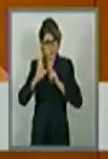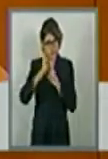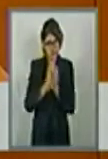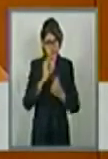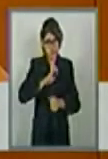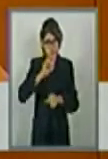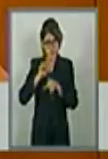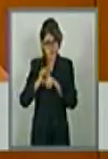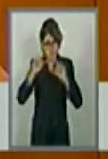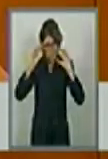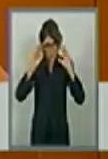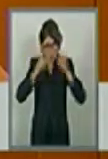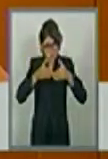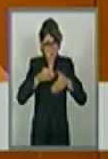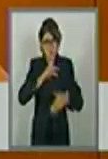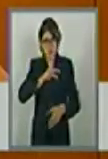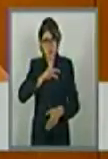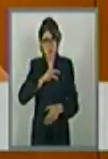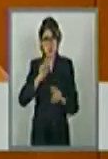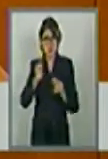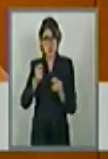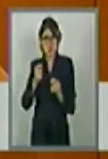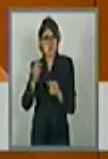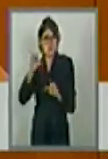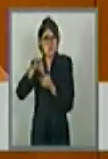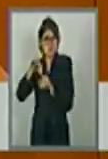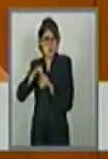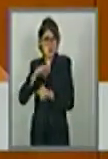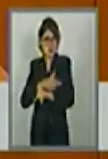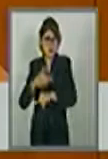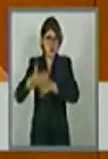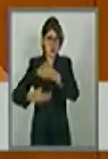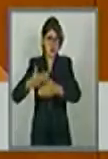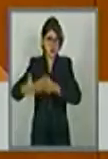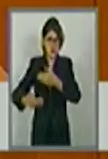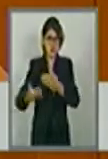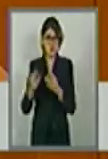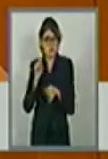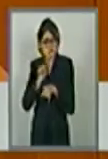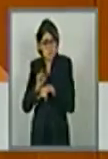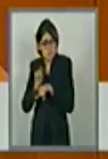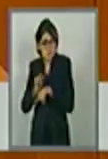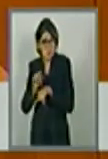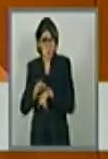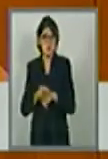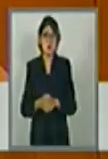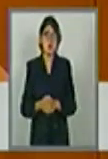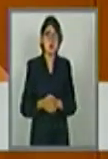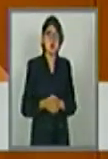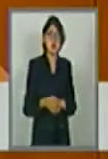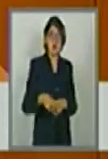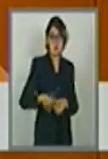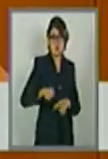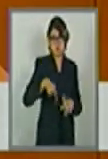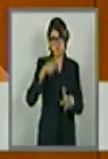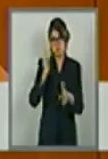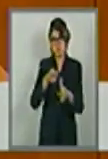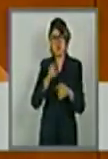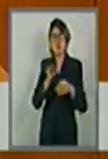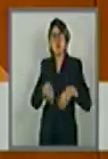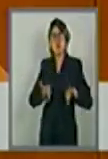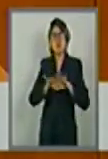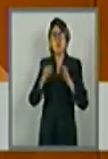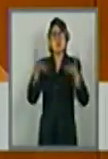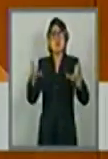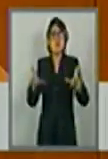seguimiento precisamente al proceso electoral. Pero algo muy importante es que esos puntos de acuerdo no